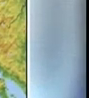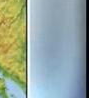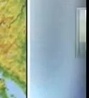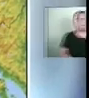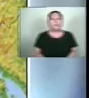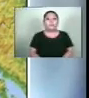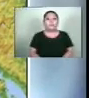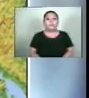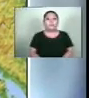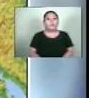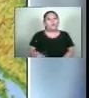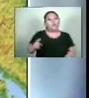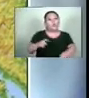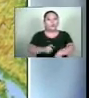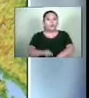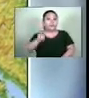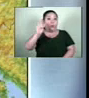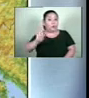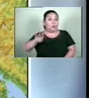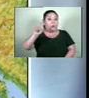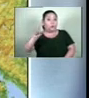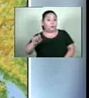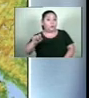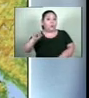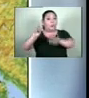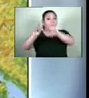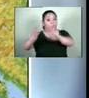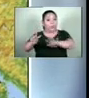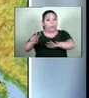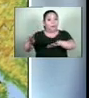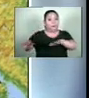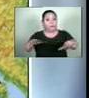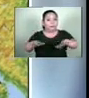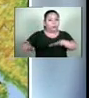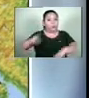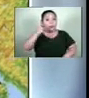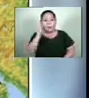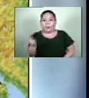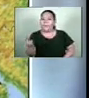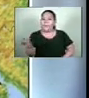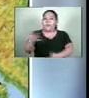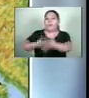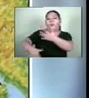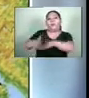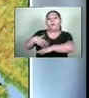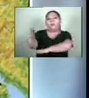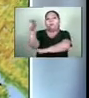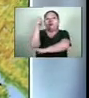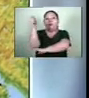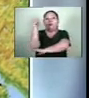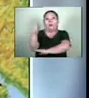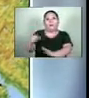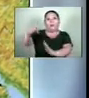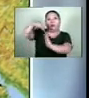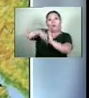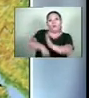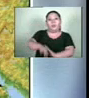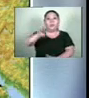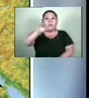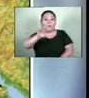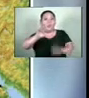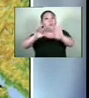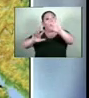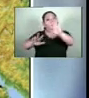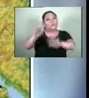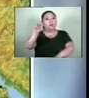un sismo de magnitud 4.7, localizado frente a la Costa de la Libertad, a 38 kilómetros al suroeste